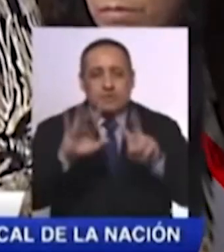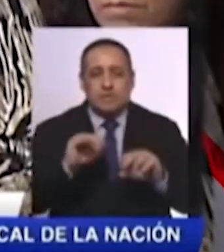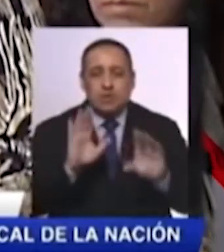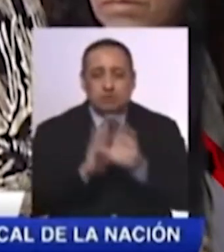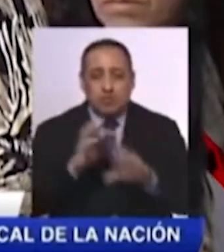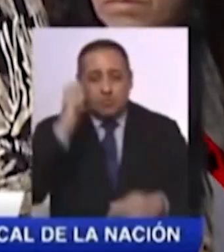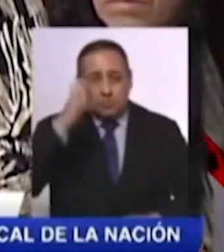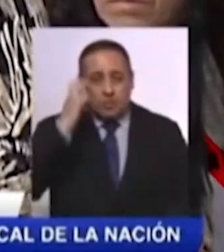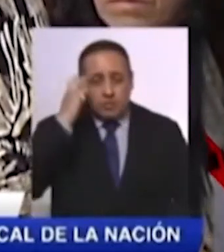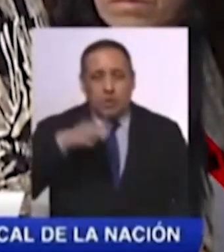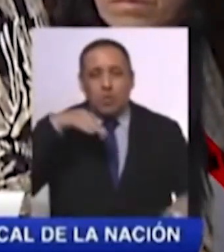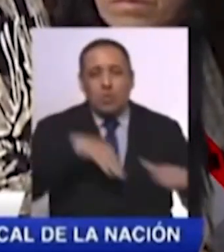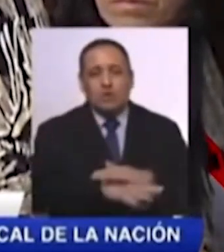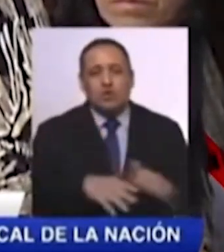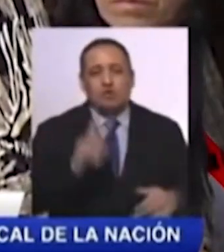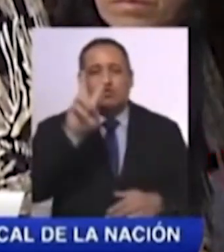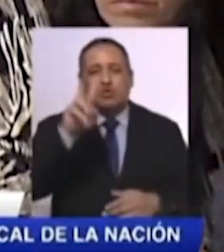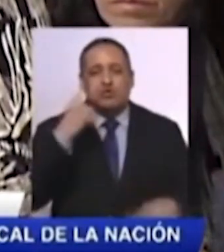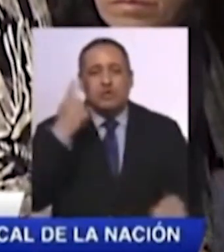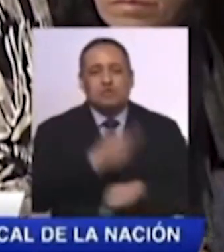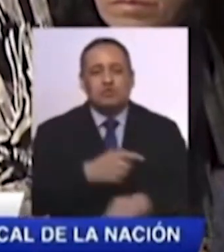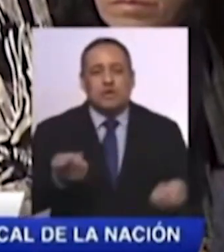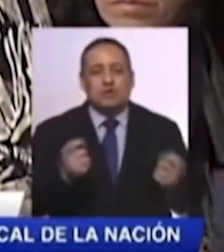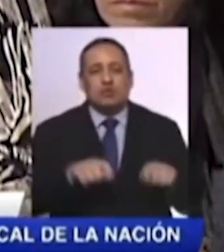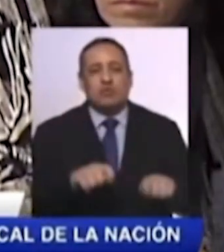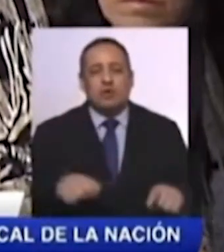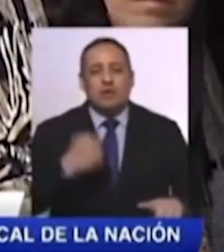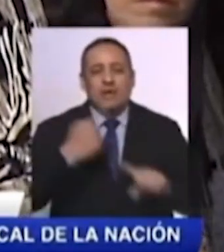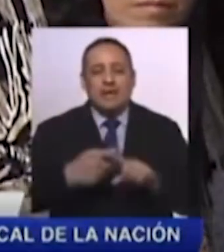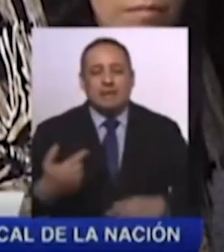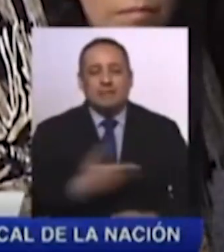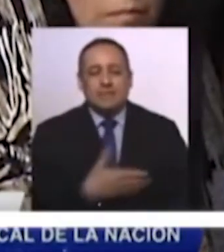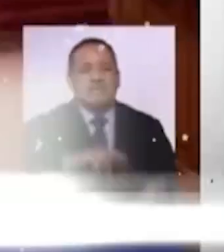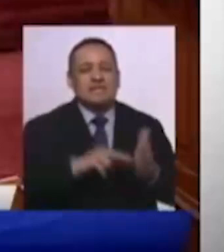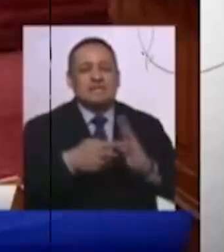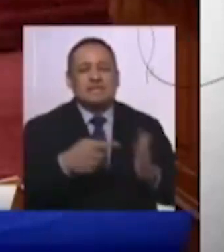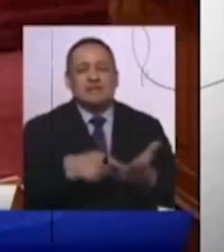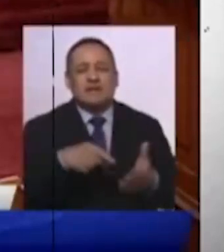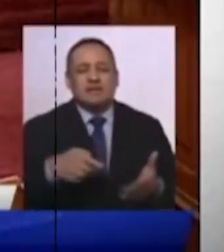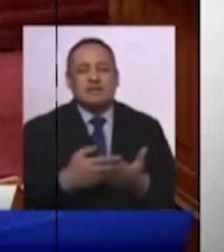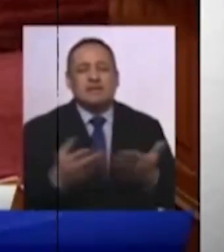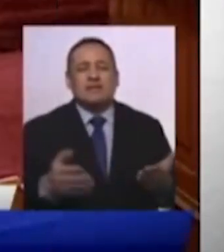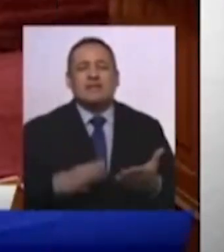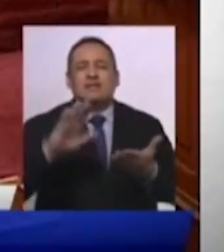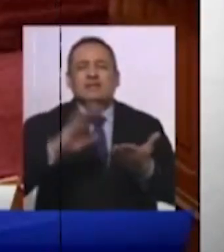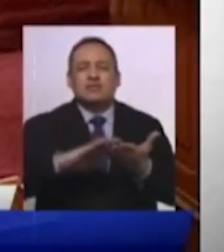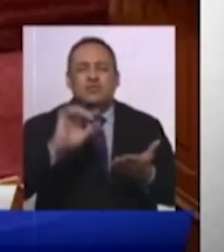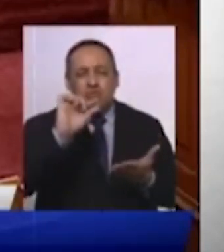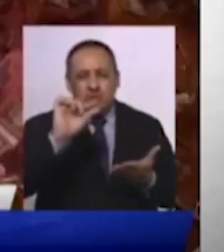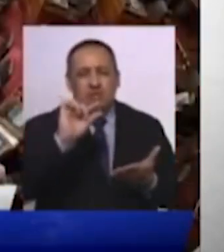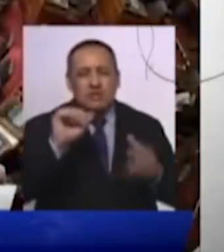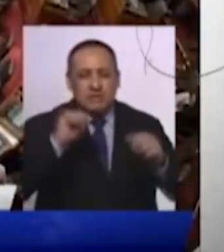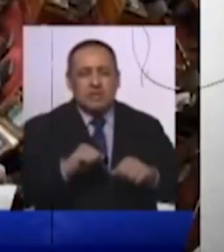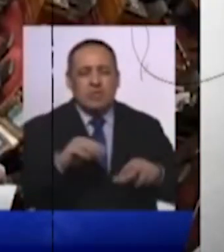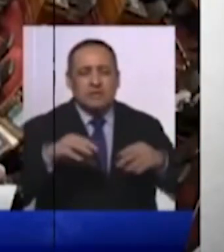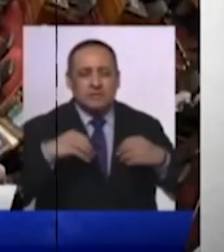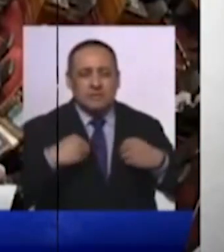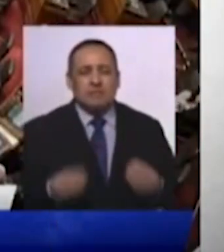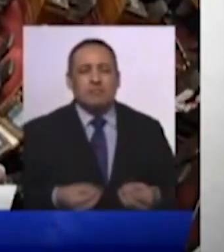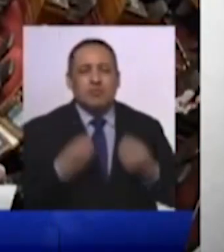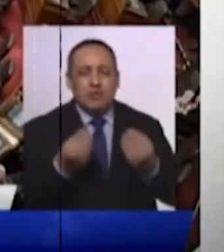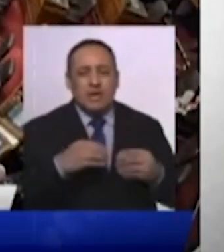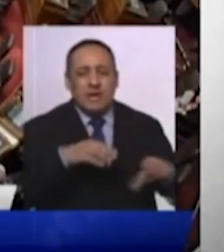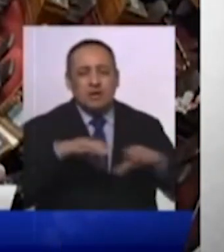Constitución, archivó 2 denuncias constitucionales contra el expresidente Alan García. Por su parte, la congresista de